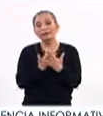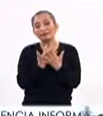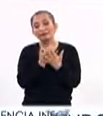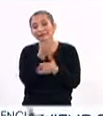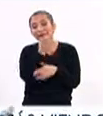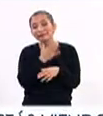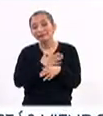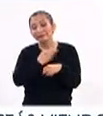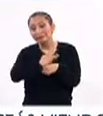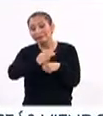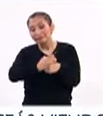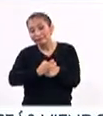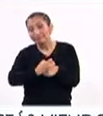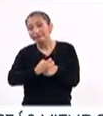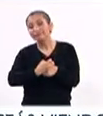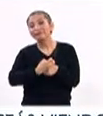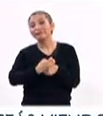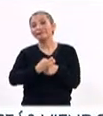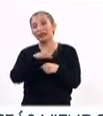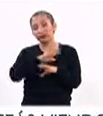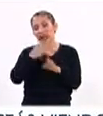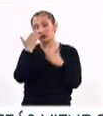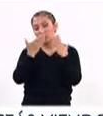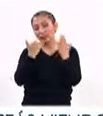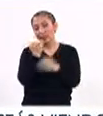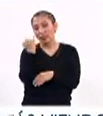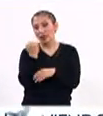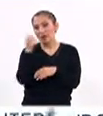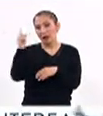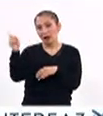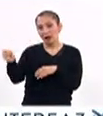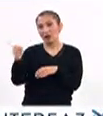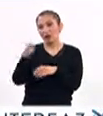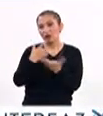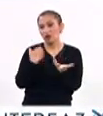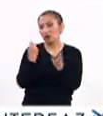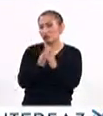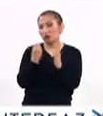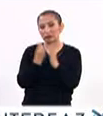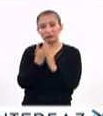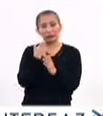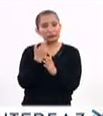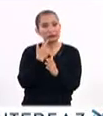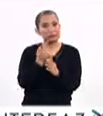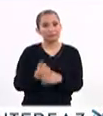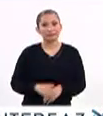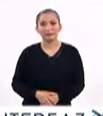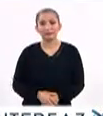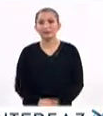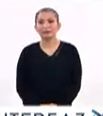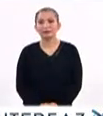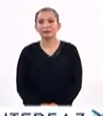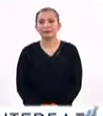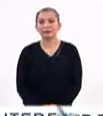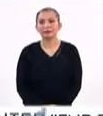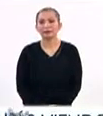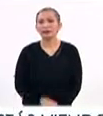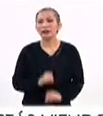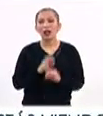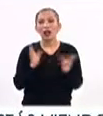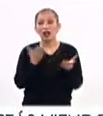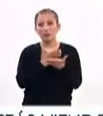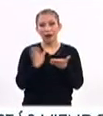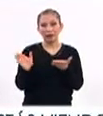la convocatoria y estudiar el idioma en un curso tan intensivo. Claro, y bueno, y supongo